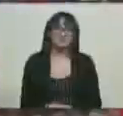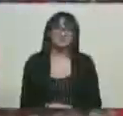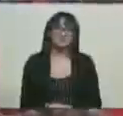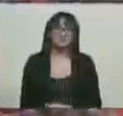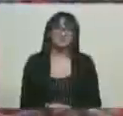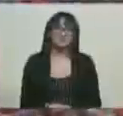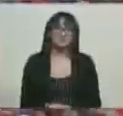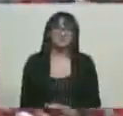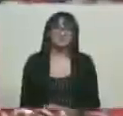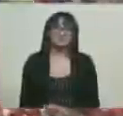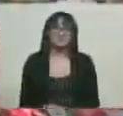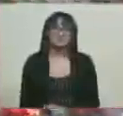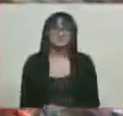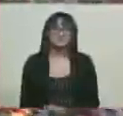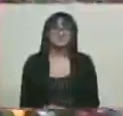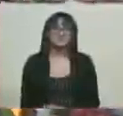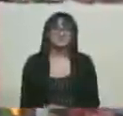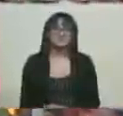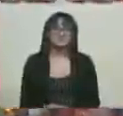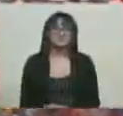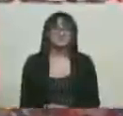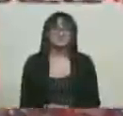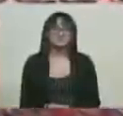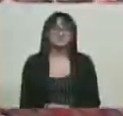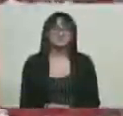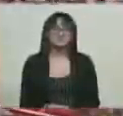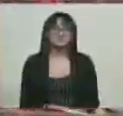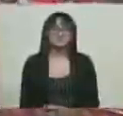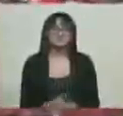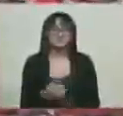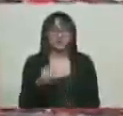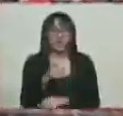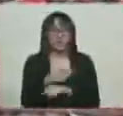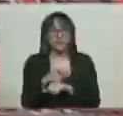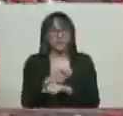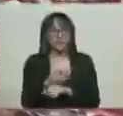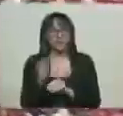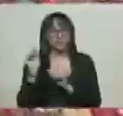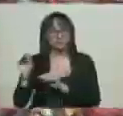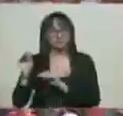Yelitza, ven acá, Yelitza. Yelitza, ven acá.